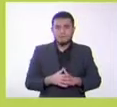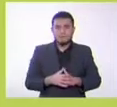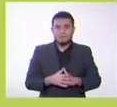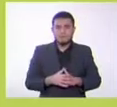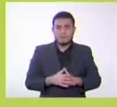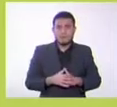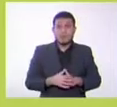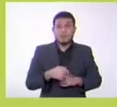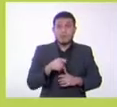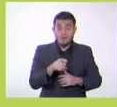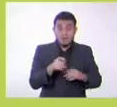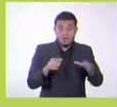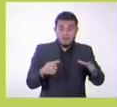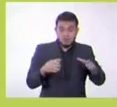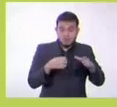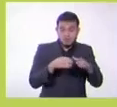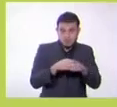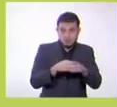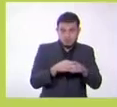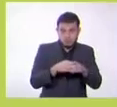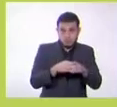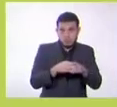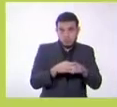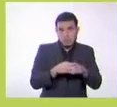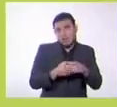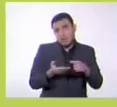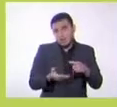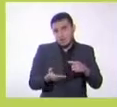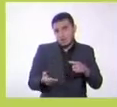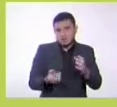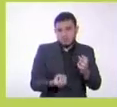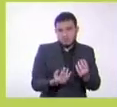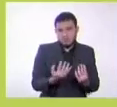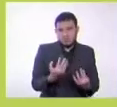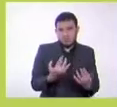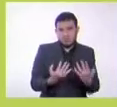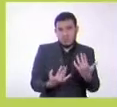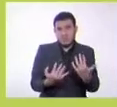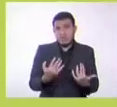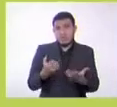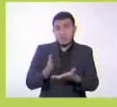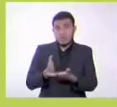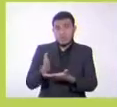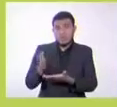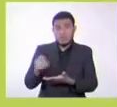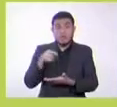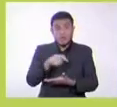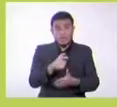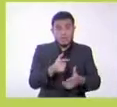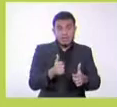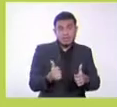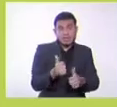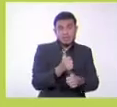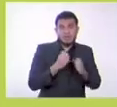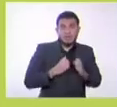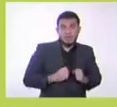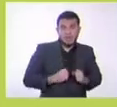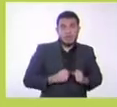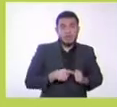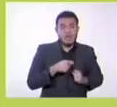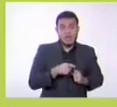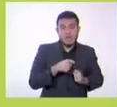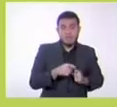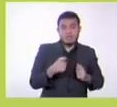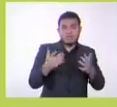Es el conjunto de ecosistemas determinado por la vegetación y la fauna que predominan junto con el clima